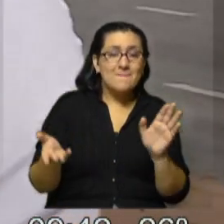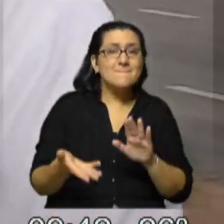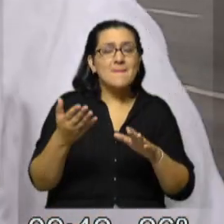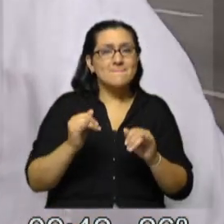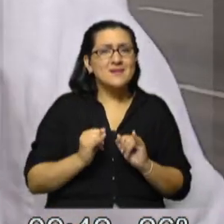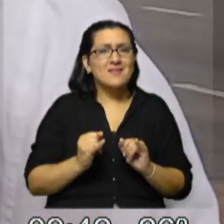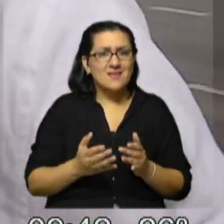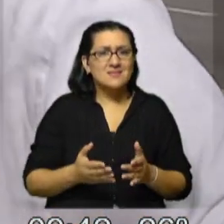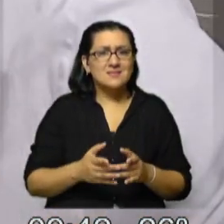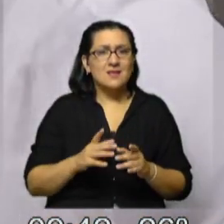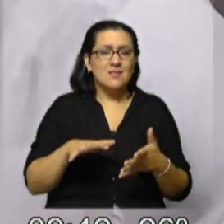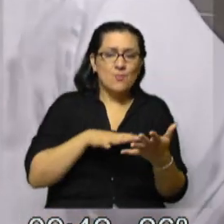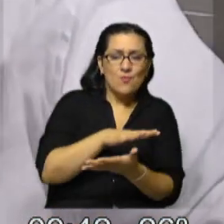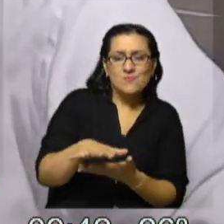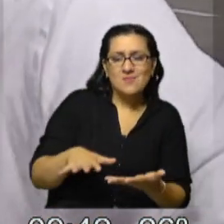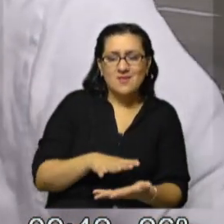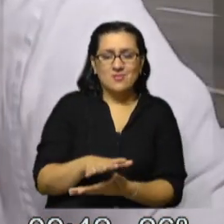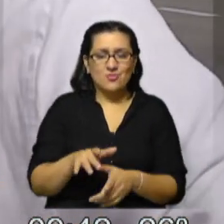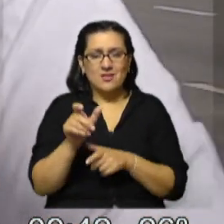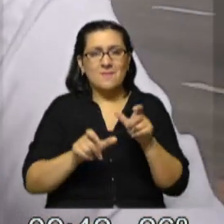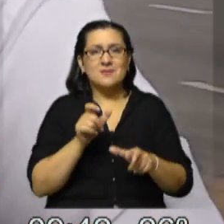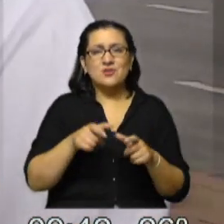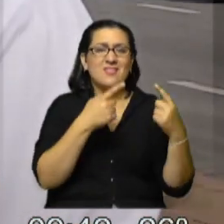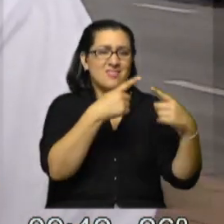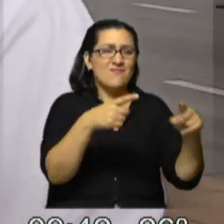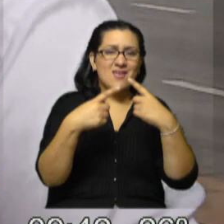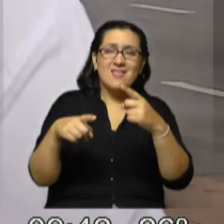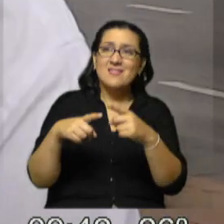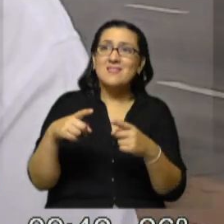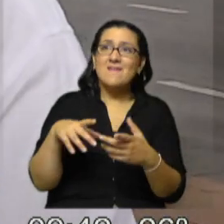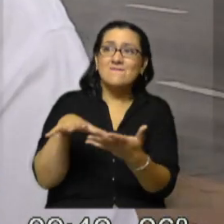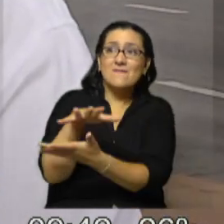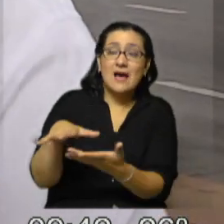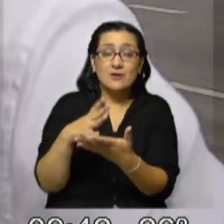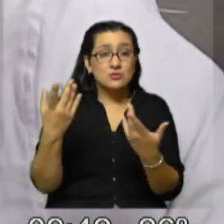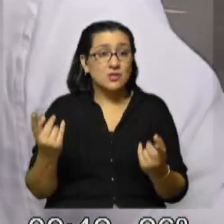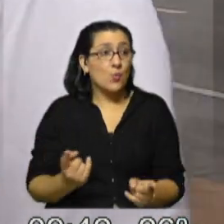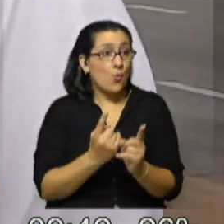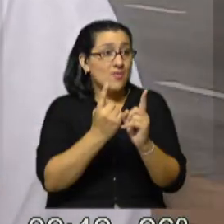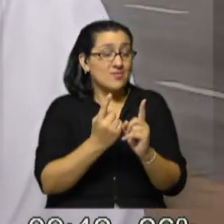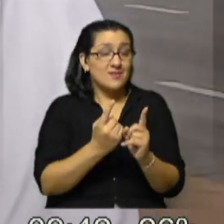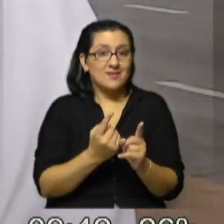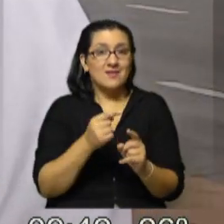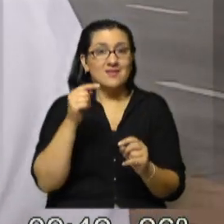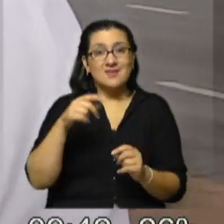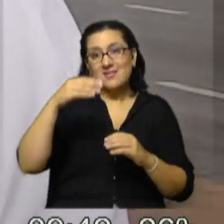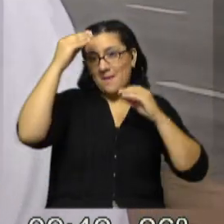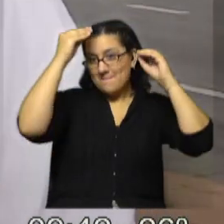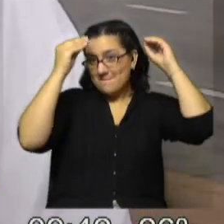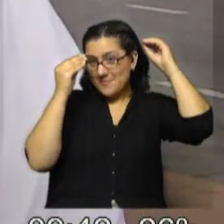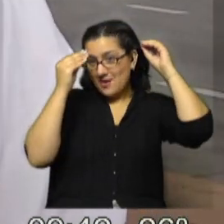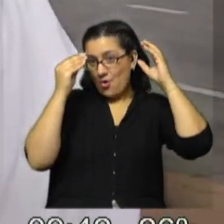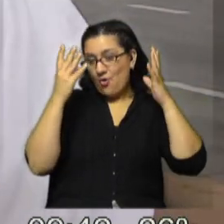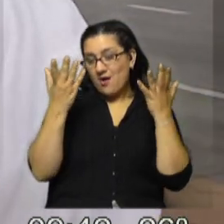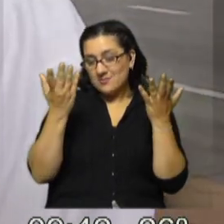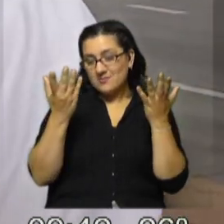pertenencia, de generar movimiento, de que gente de diferentes barrios se cruce en algún lugar geográfico. Y estas milongas fueron como,